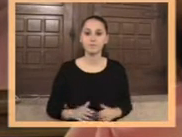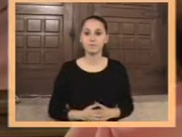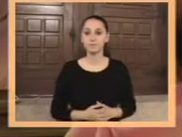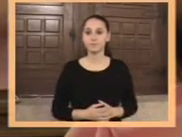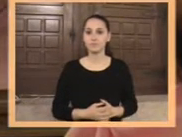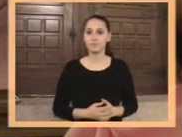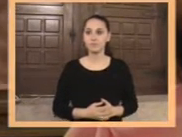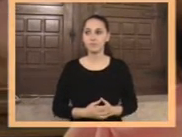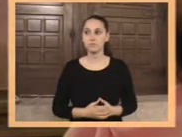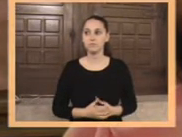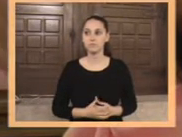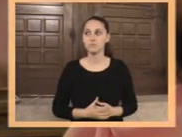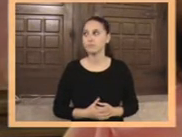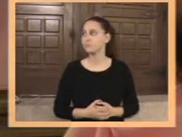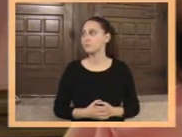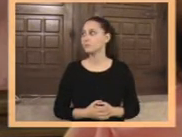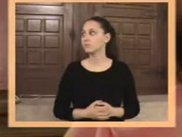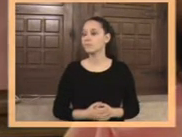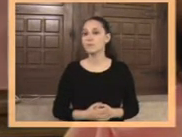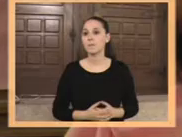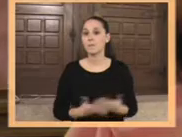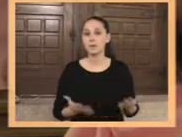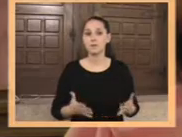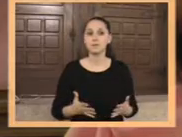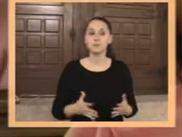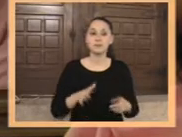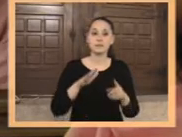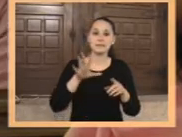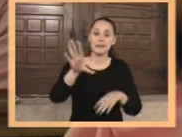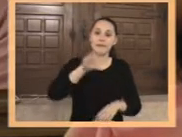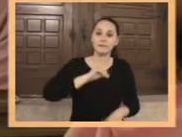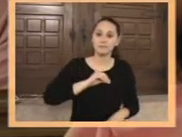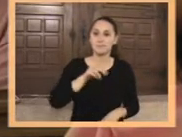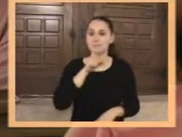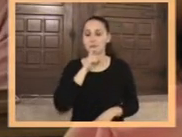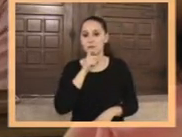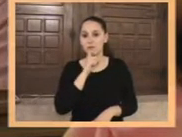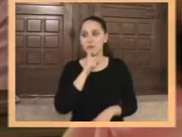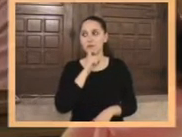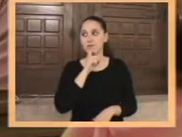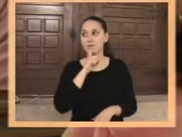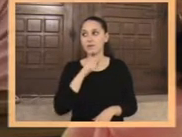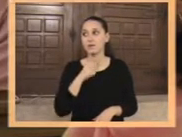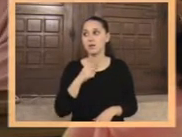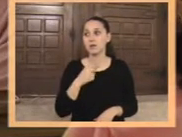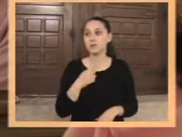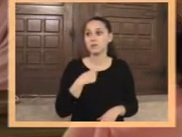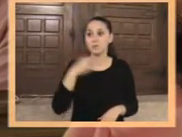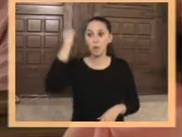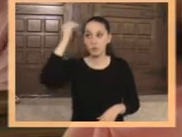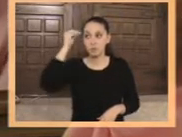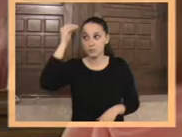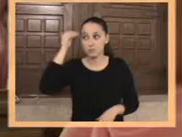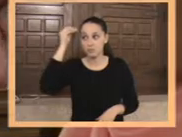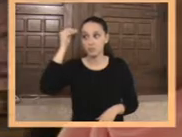arreglar Martín Palomino, arreglar una cosa. Hombre, pues muy difícil de entender y yo creo que le viene mal, eso es un consejo, señor alcalde, que le viene mal a la ciudad de